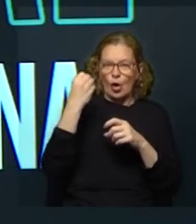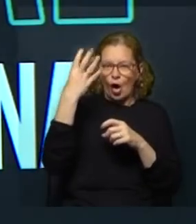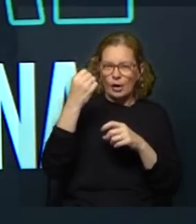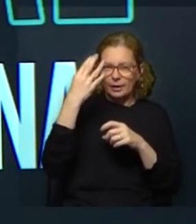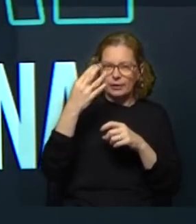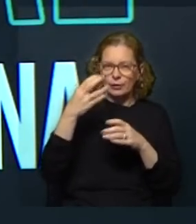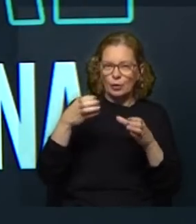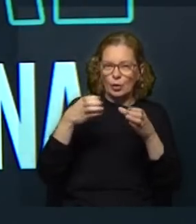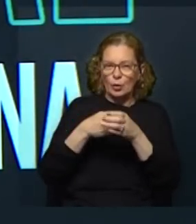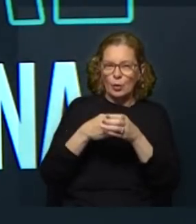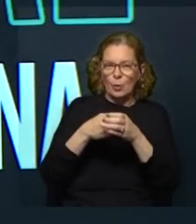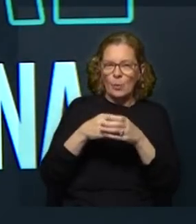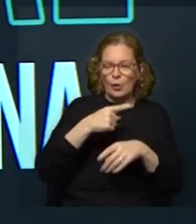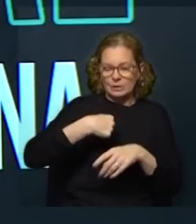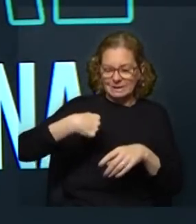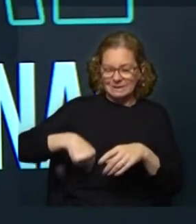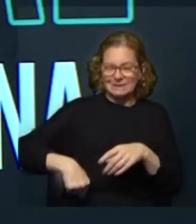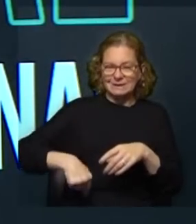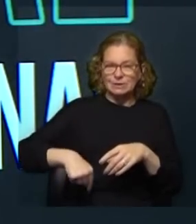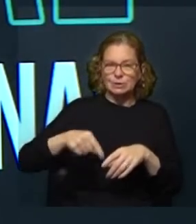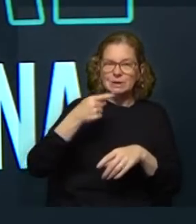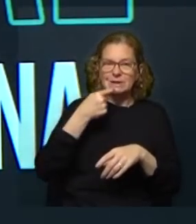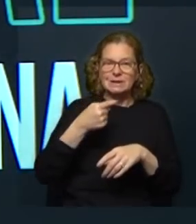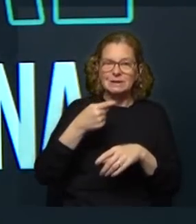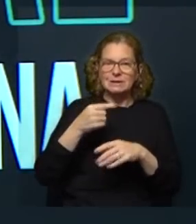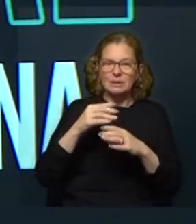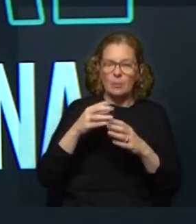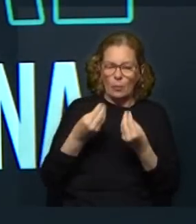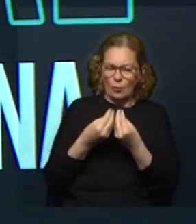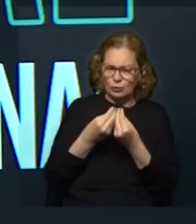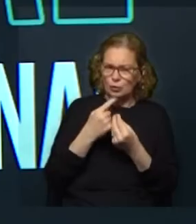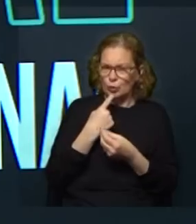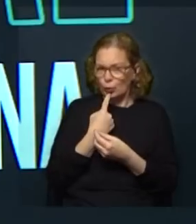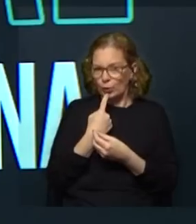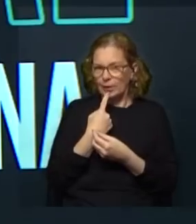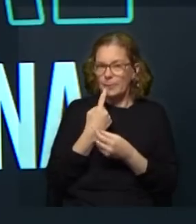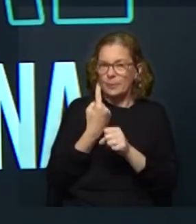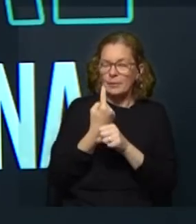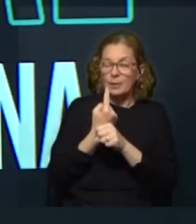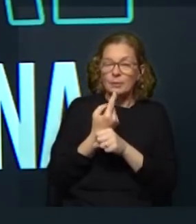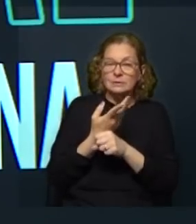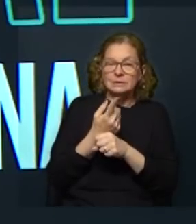del partido comunista chino que naturalmente encierra grandes expectativas en primer lugar porque se daría por tercera vez